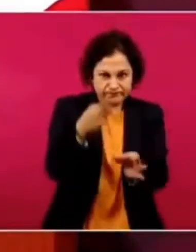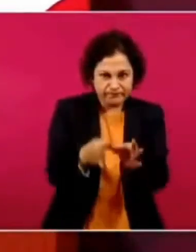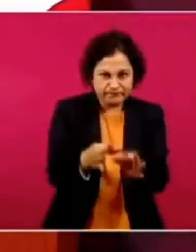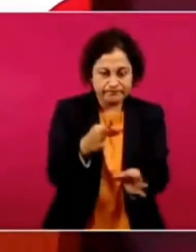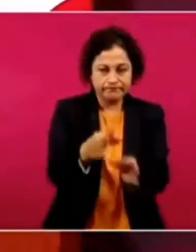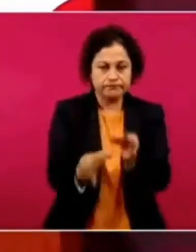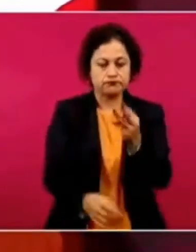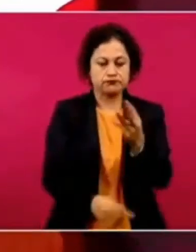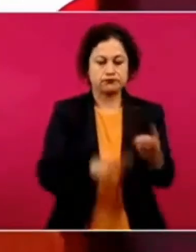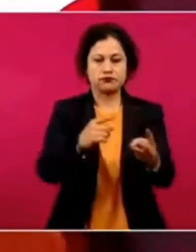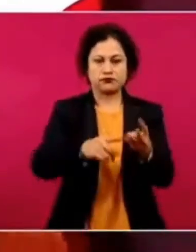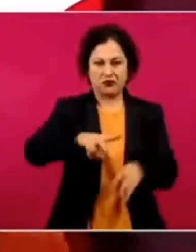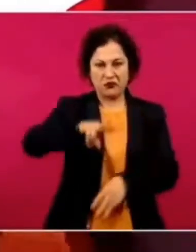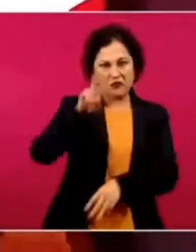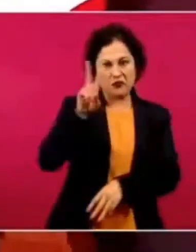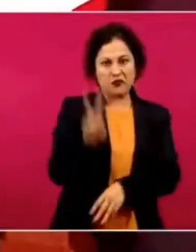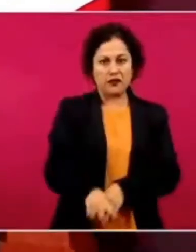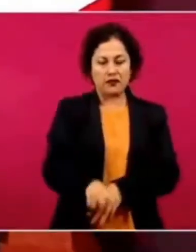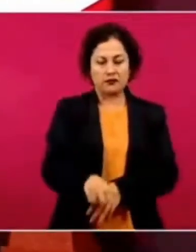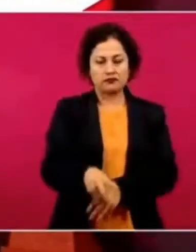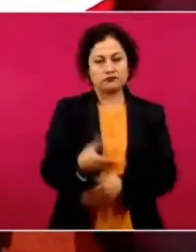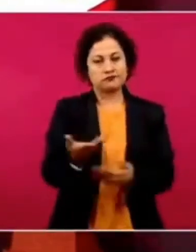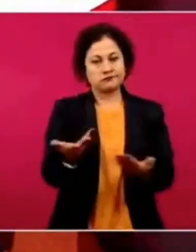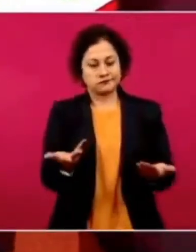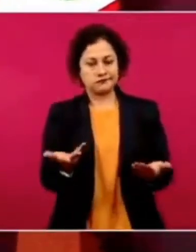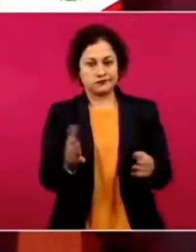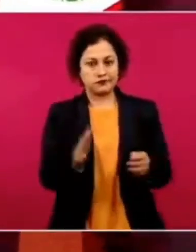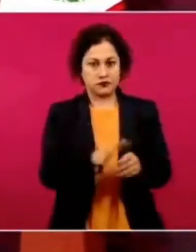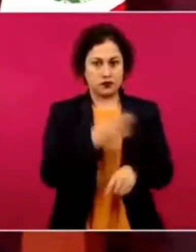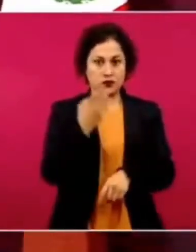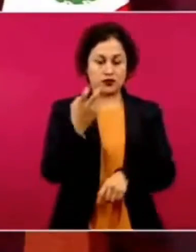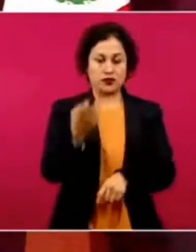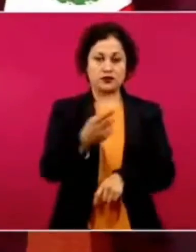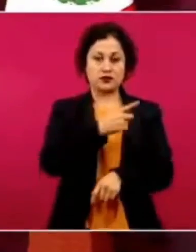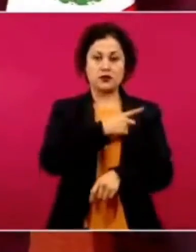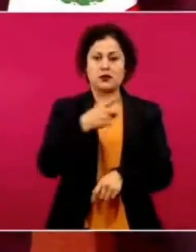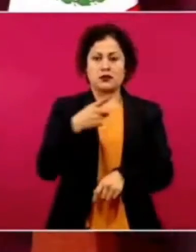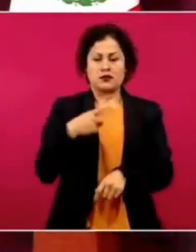verdadera. Entonces, tiene que llevarse a cabo